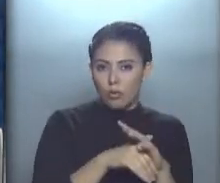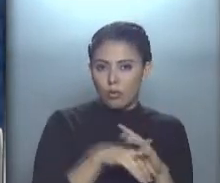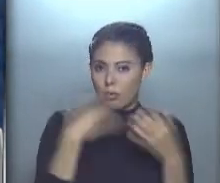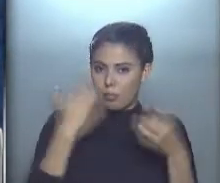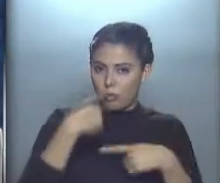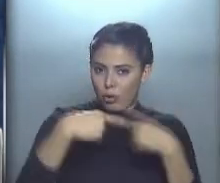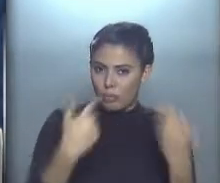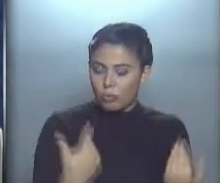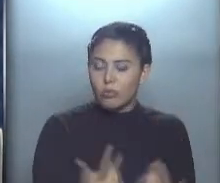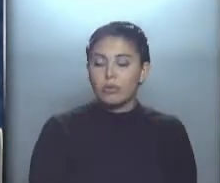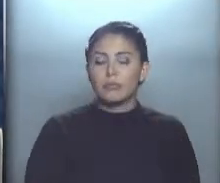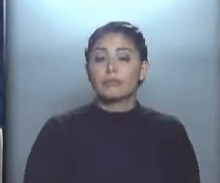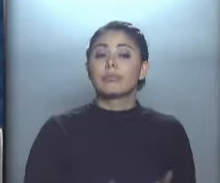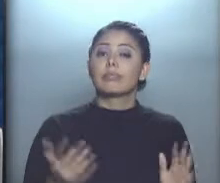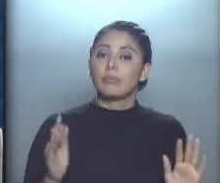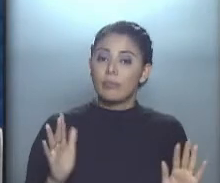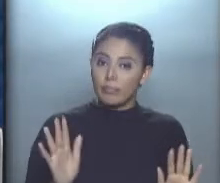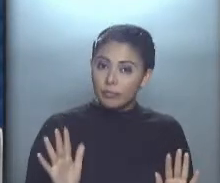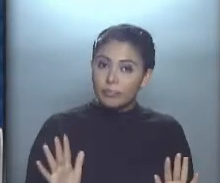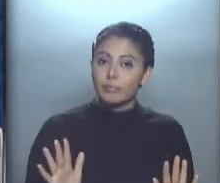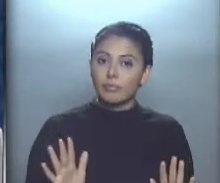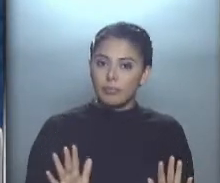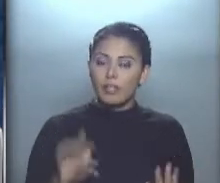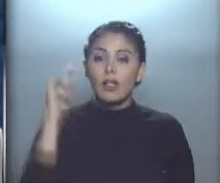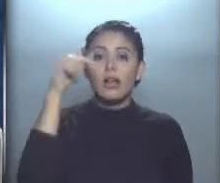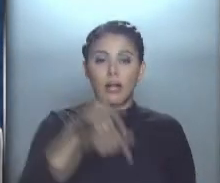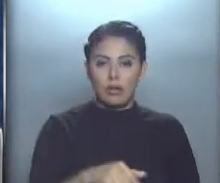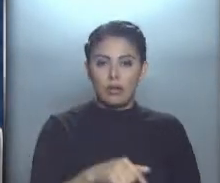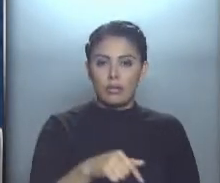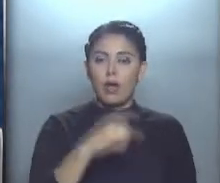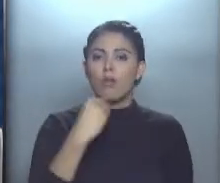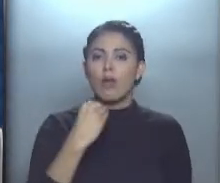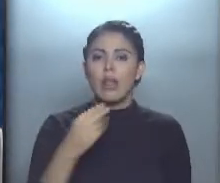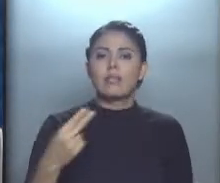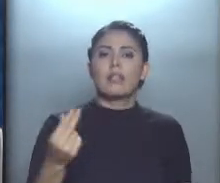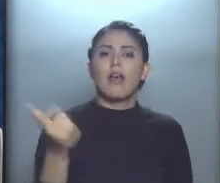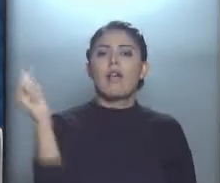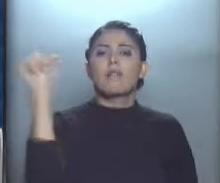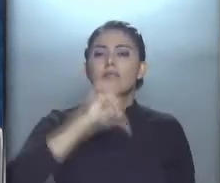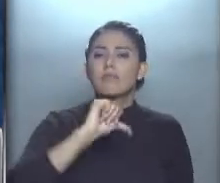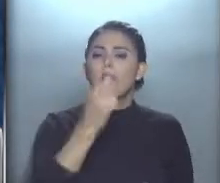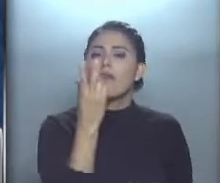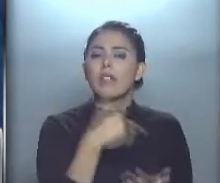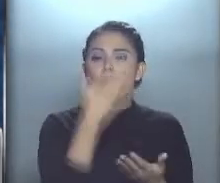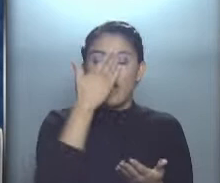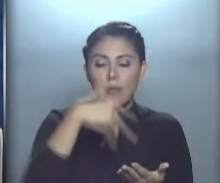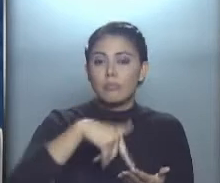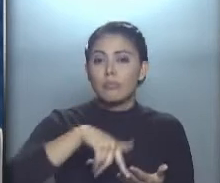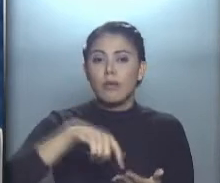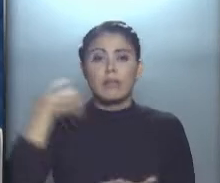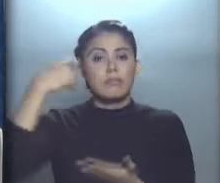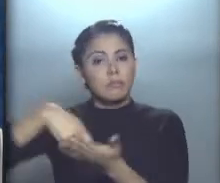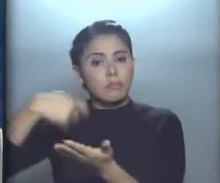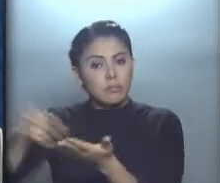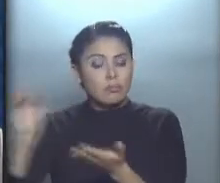sustentable. Entonces, lo que se pone como déficit fiscal en realidad tiene una compensación desde el punto de vista